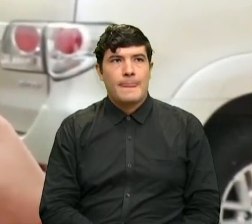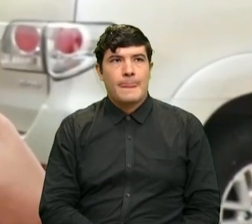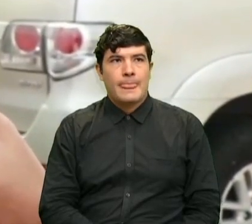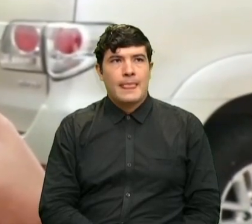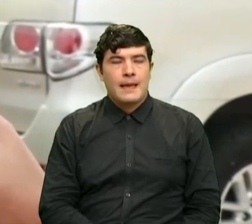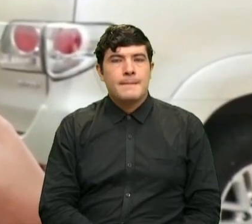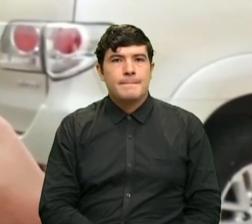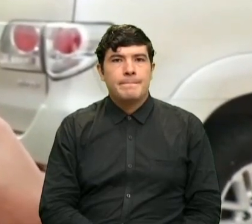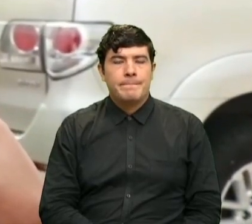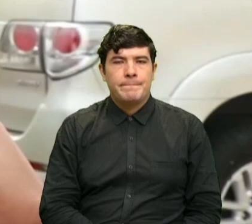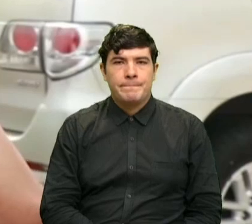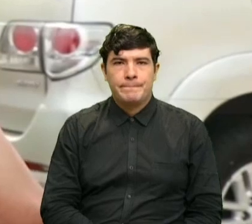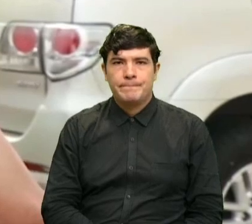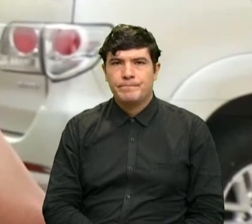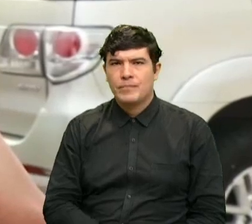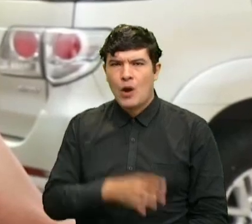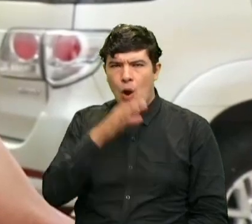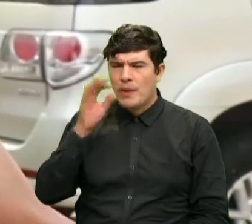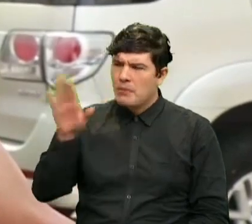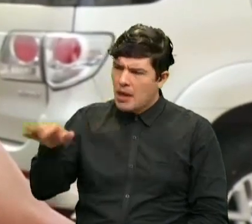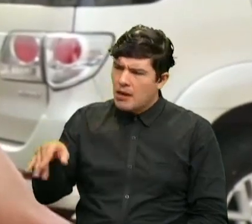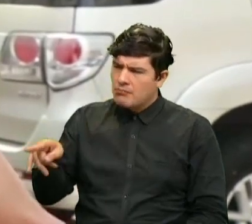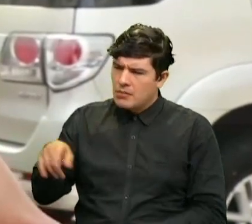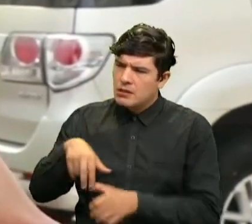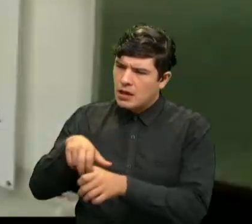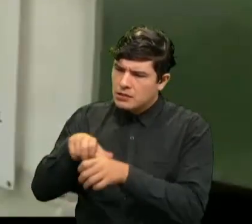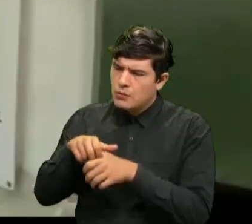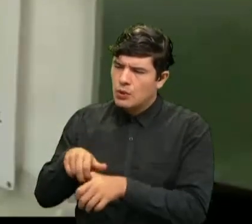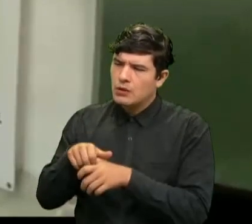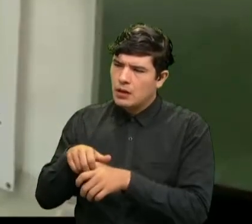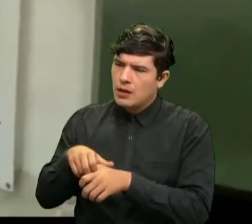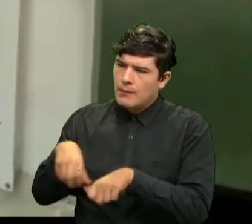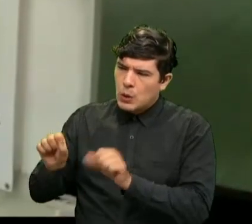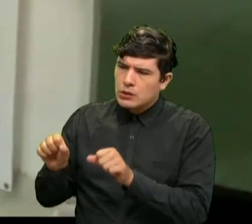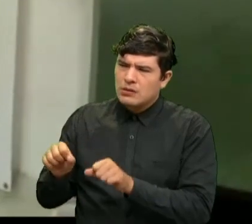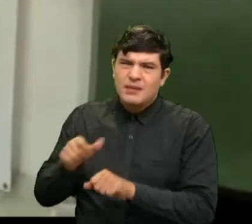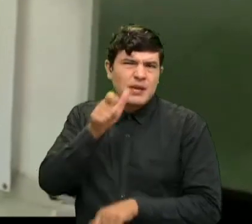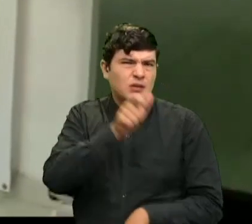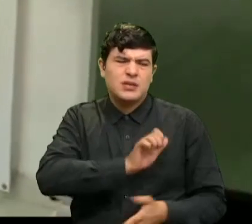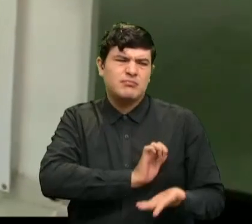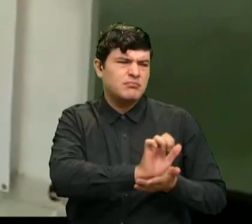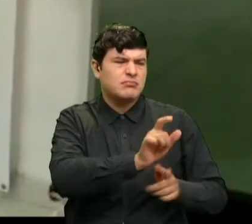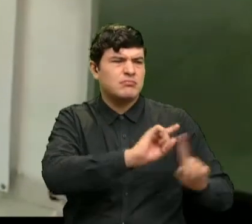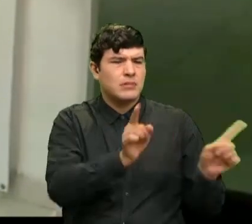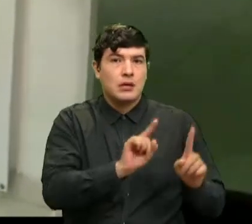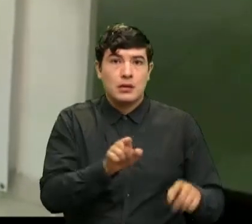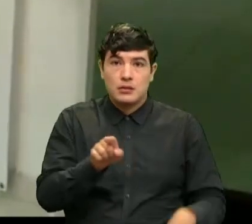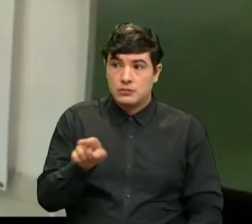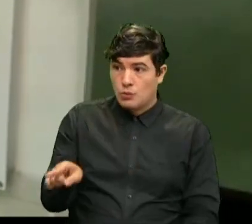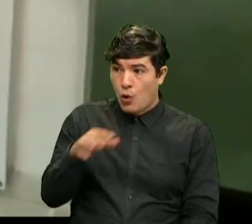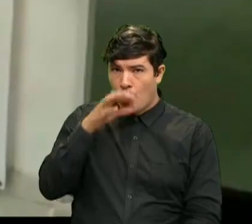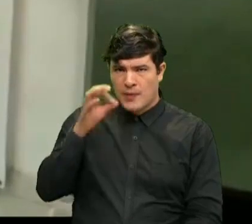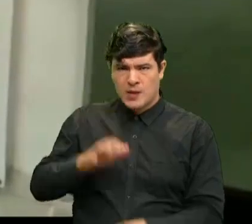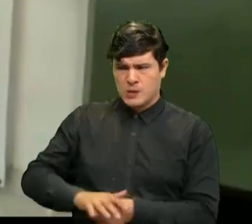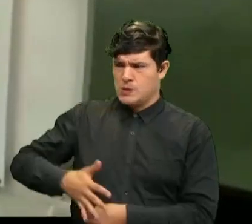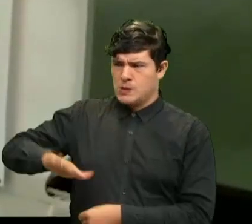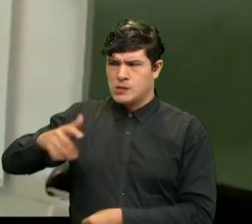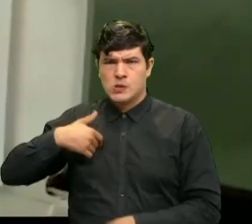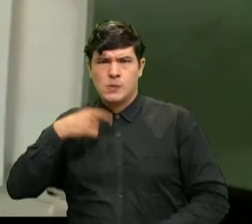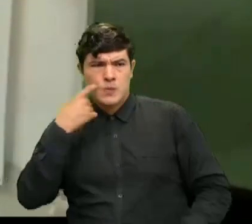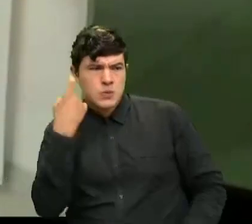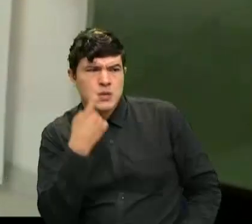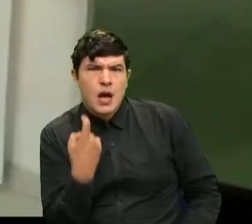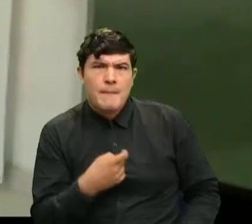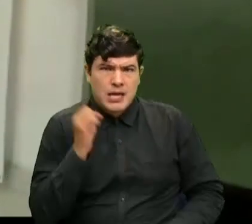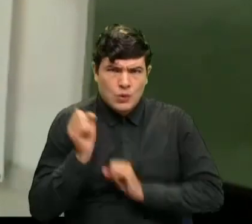lo transportara en su motocicleta. Al negarse, esta persona en una actitud busca entre la basura una